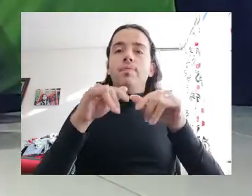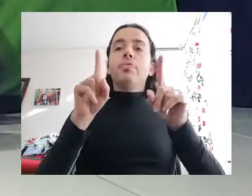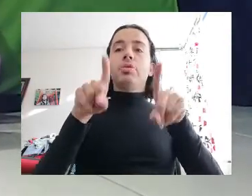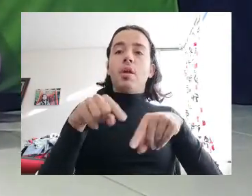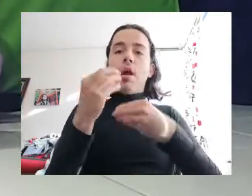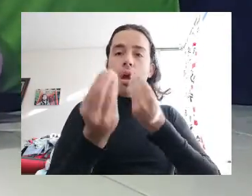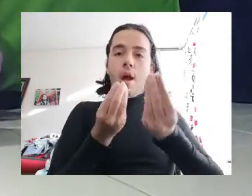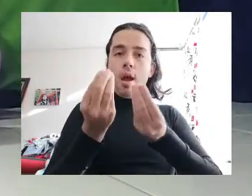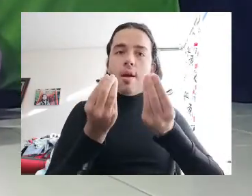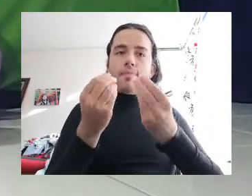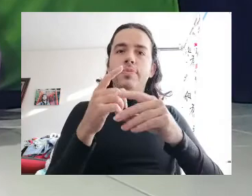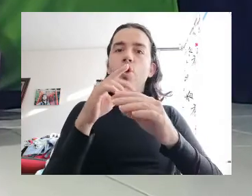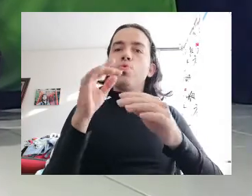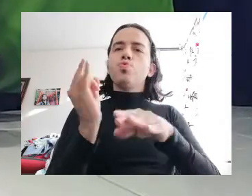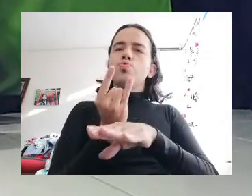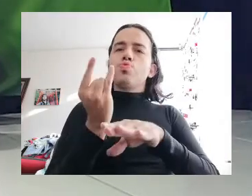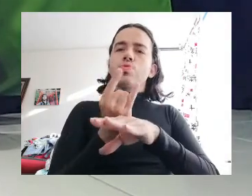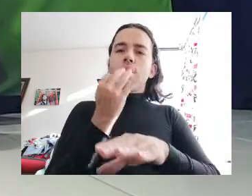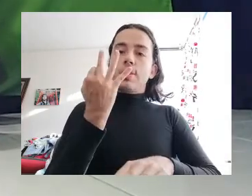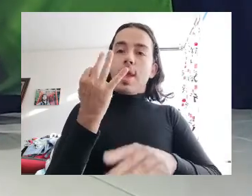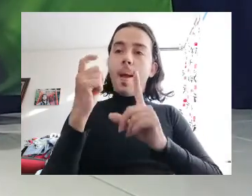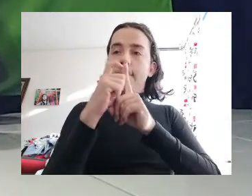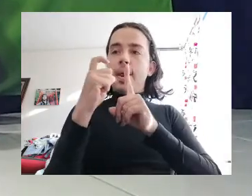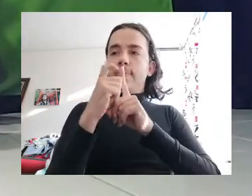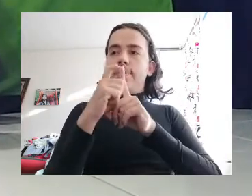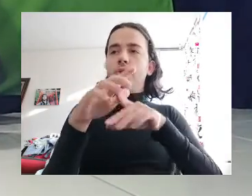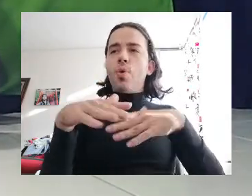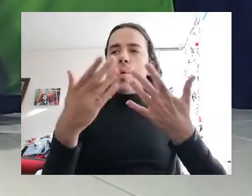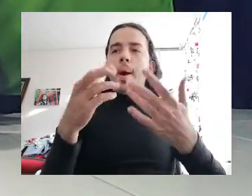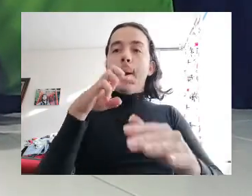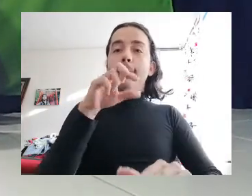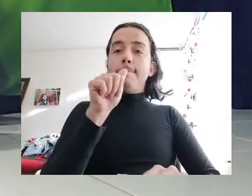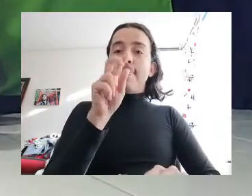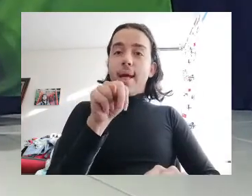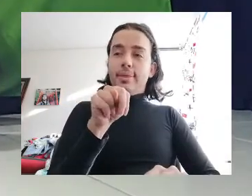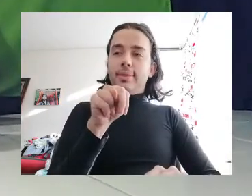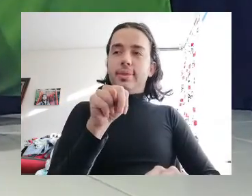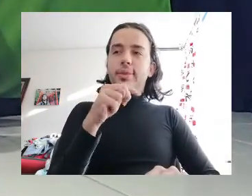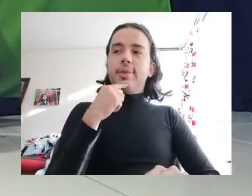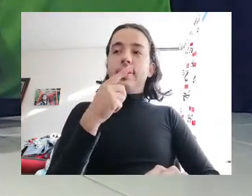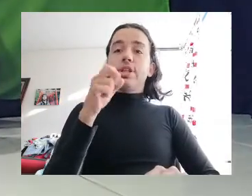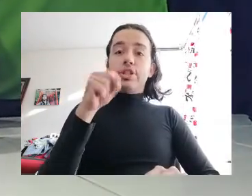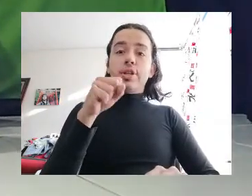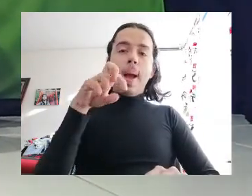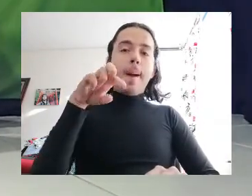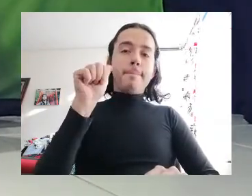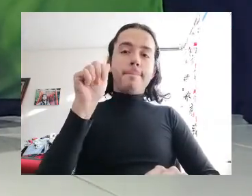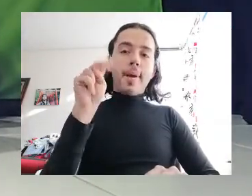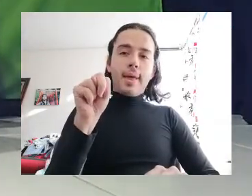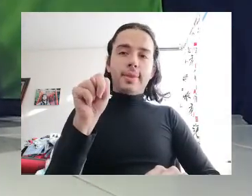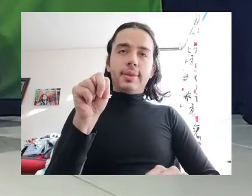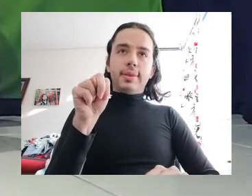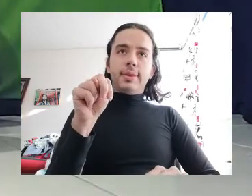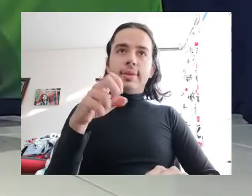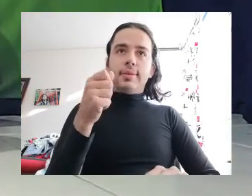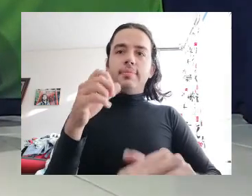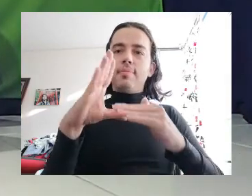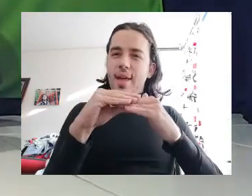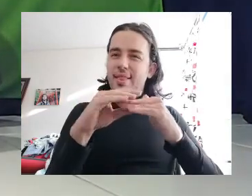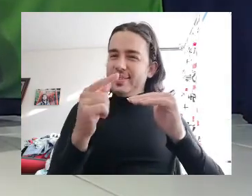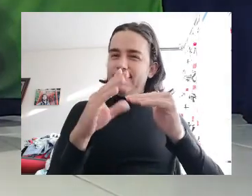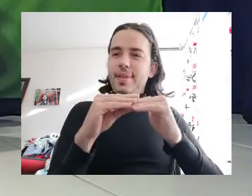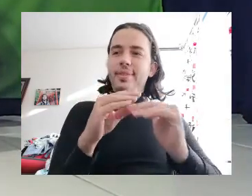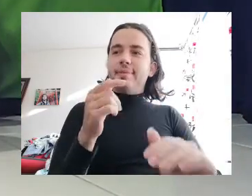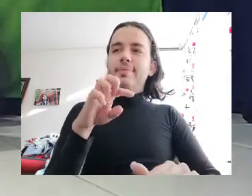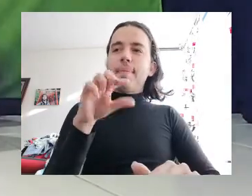casa también lo hagan. Vamos a utilizar 3 palabras. La primera, pan.